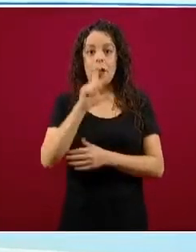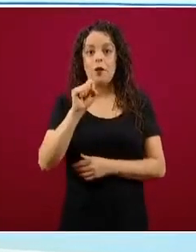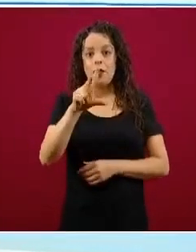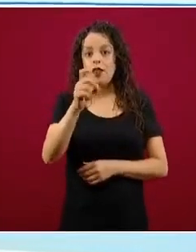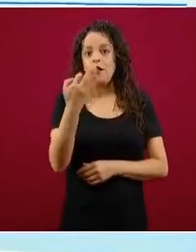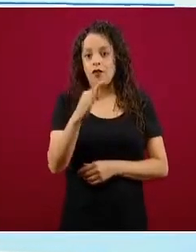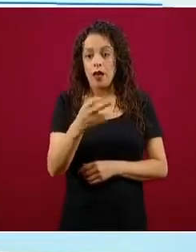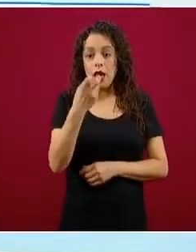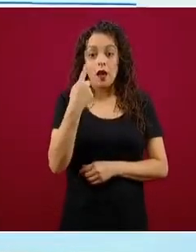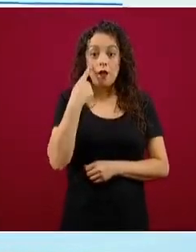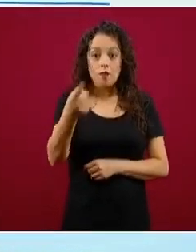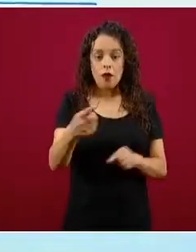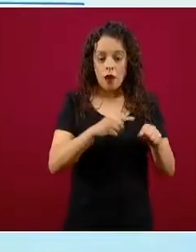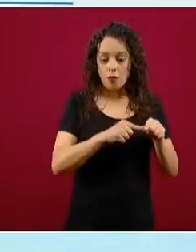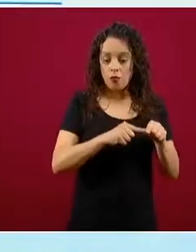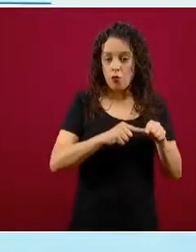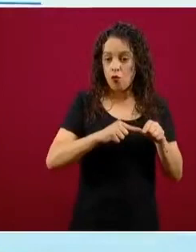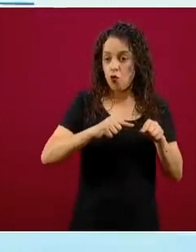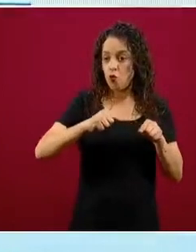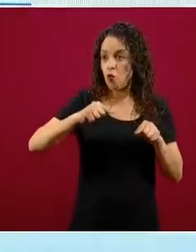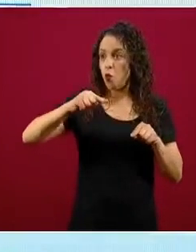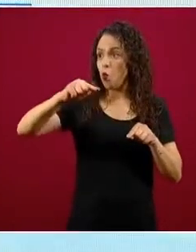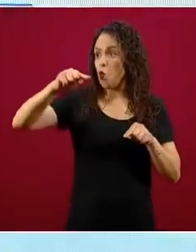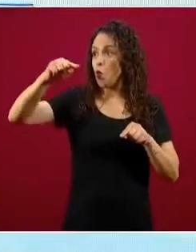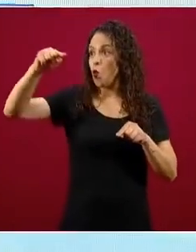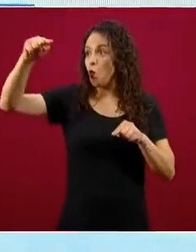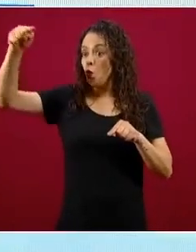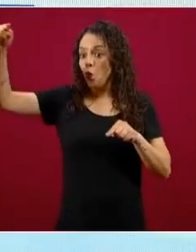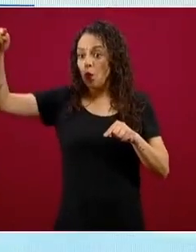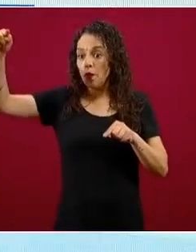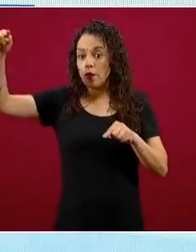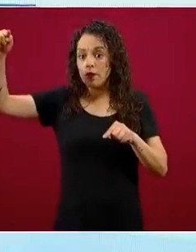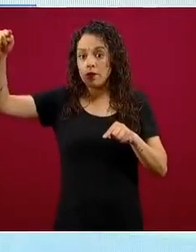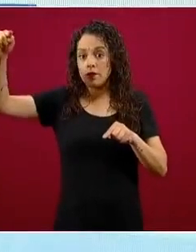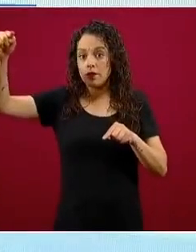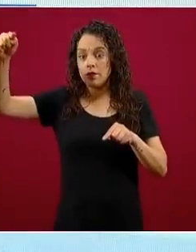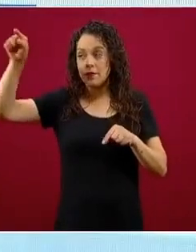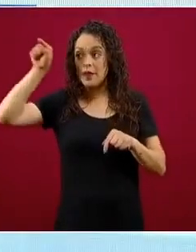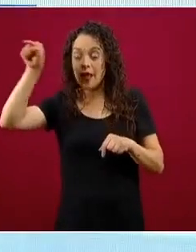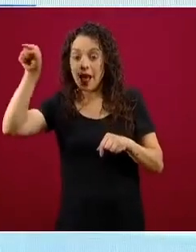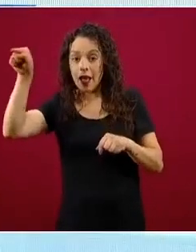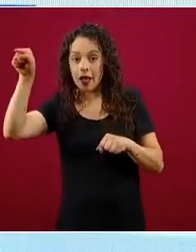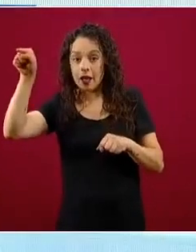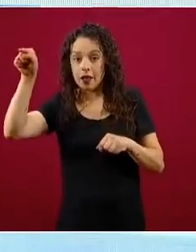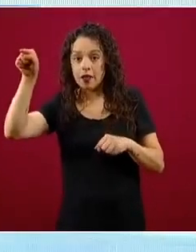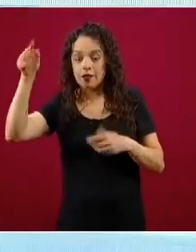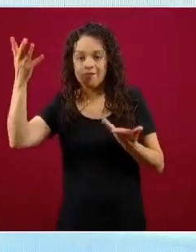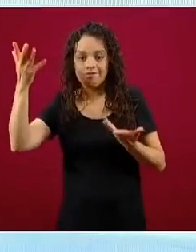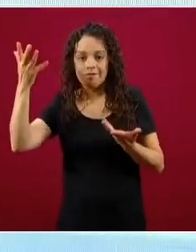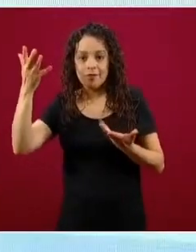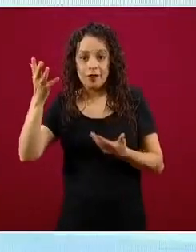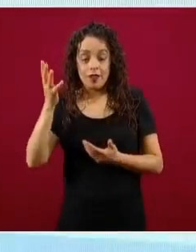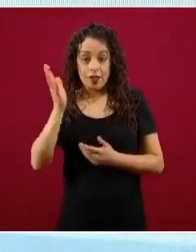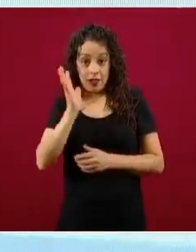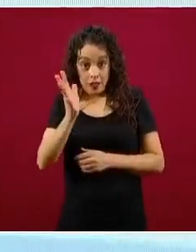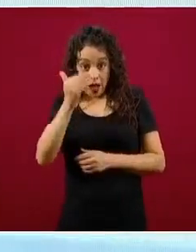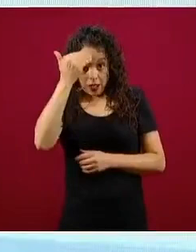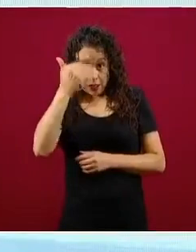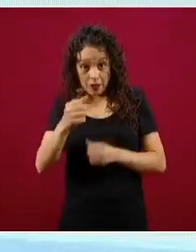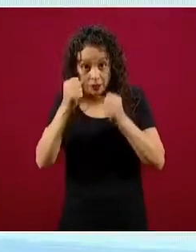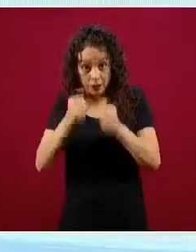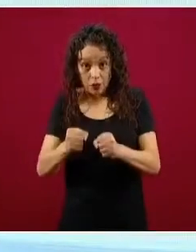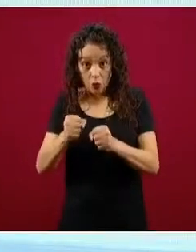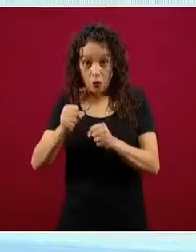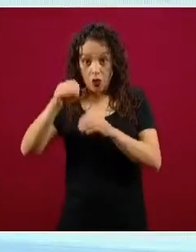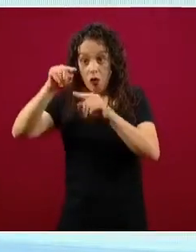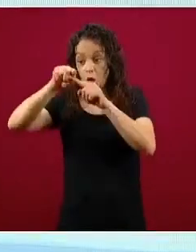sube, y ha llegado a esta parte. Todavía no quisiéramos pensar en el descenso, es muy temprano para sospechar que